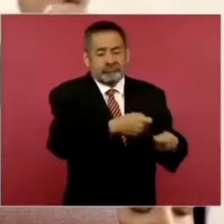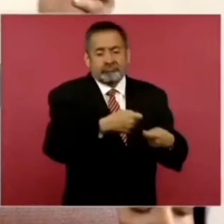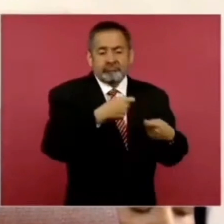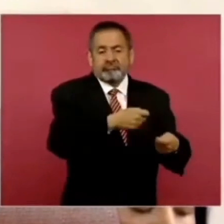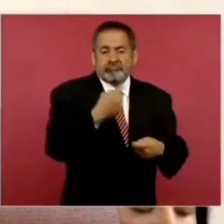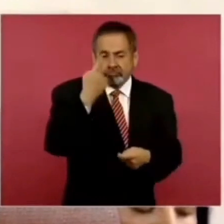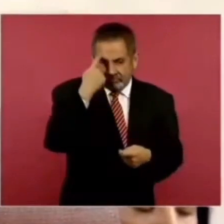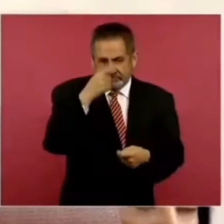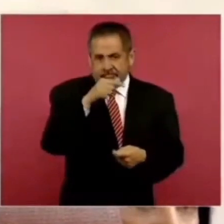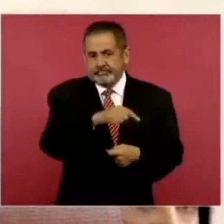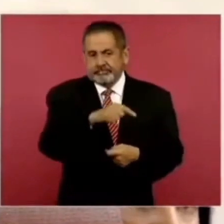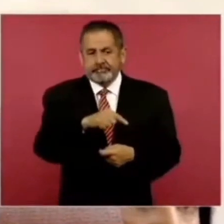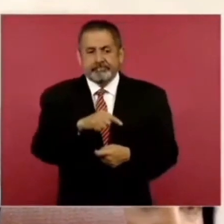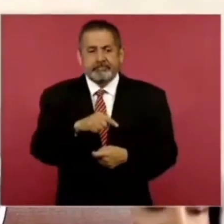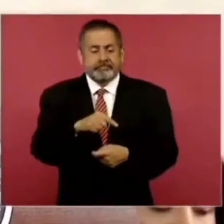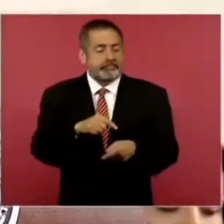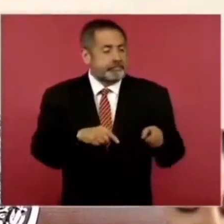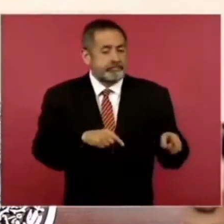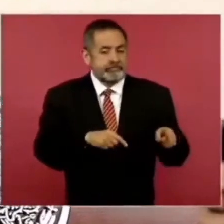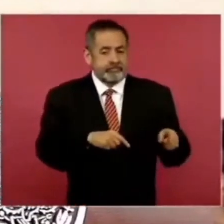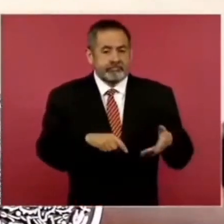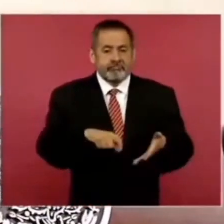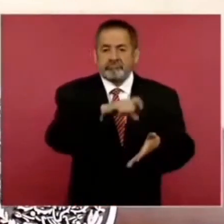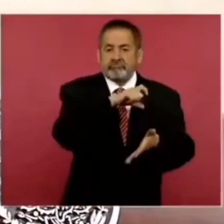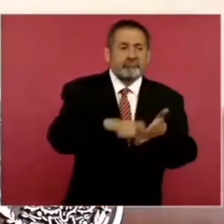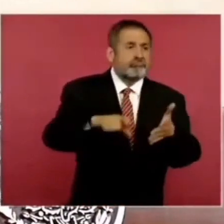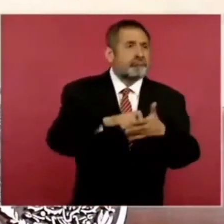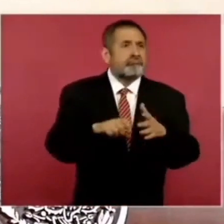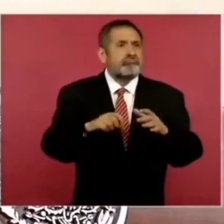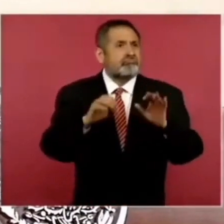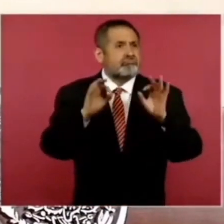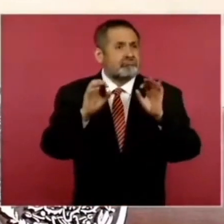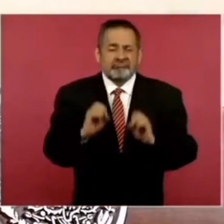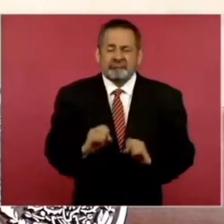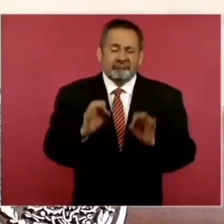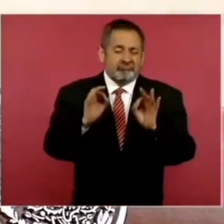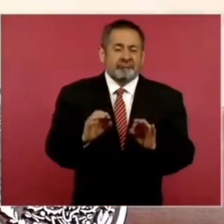para tener muy buenas oficinas,